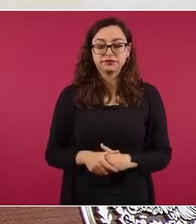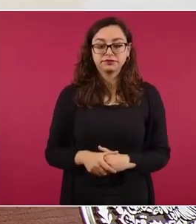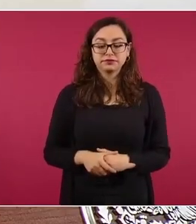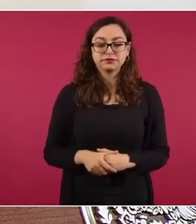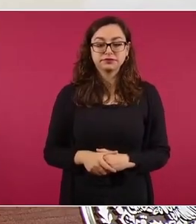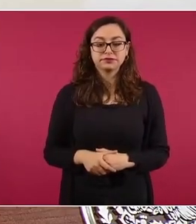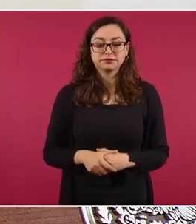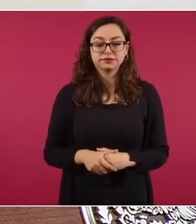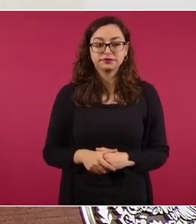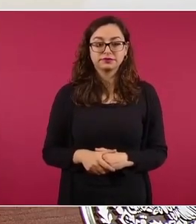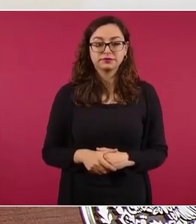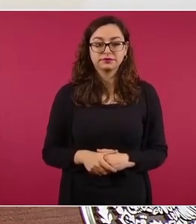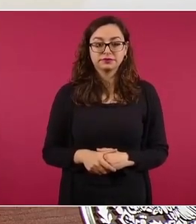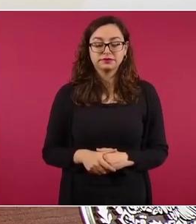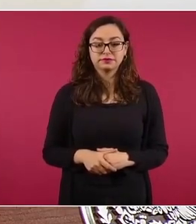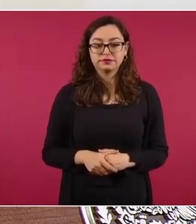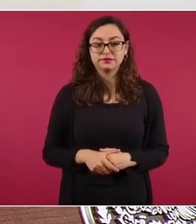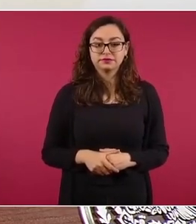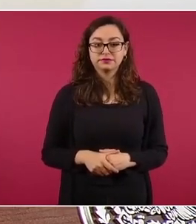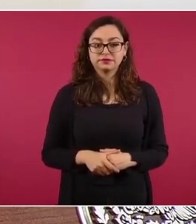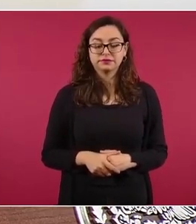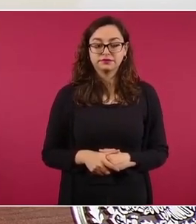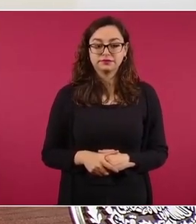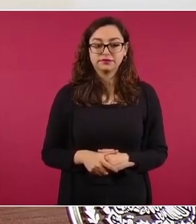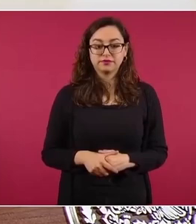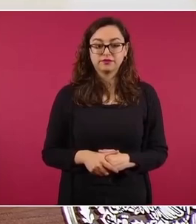Es deber, pero también